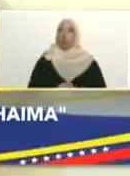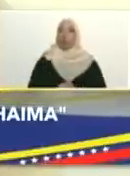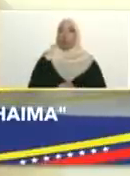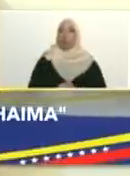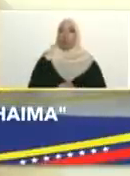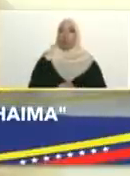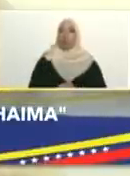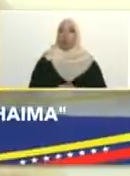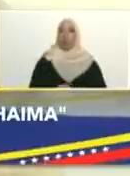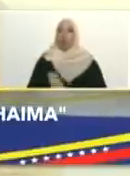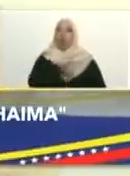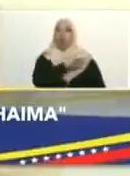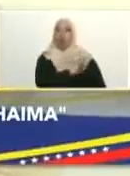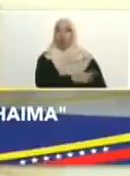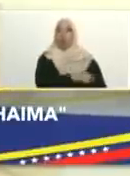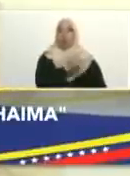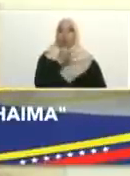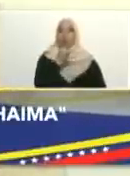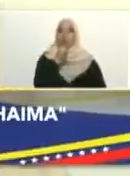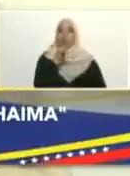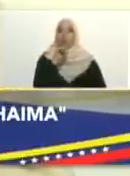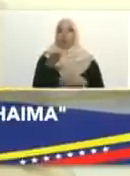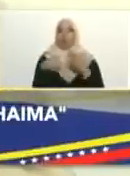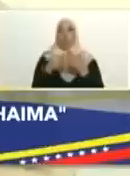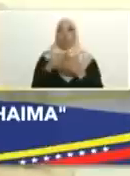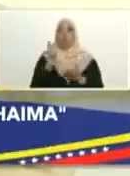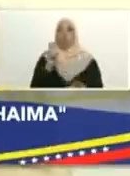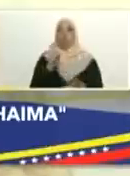Mantener la fortaleza, pues. Bueno, aquí estamos.